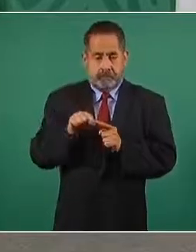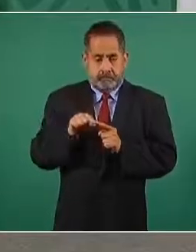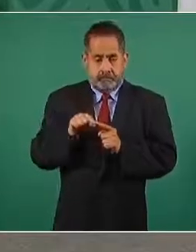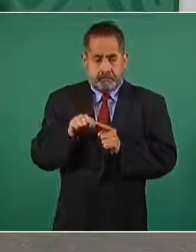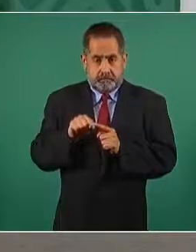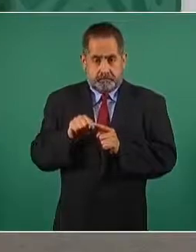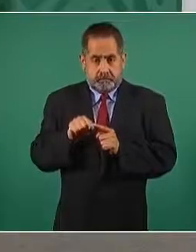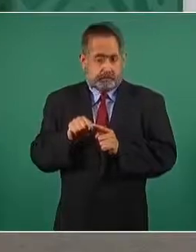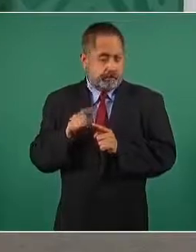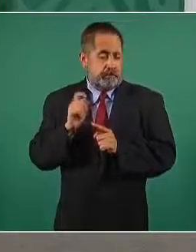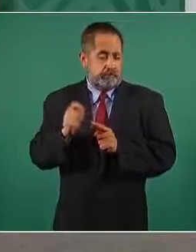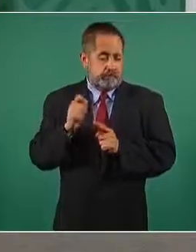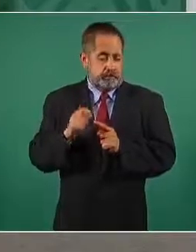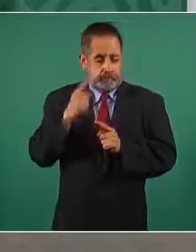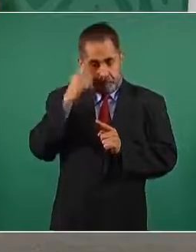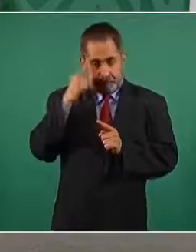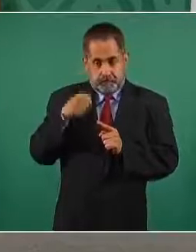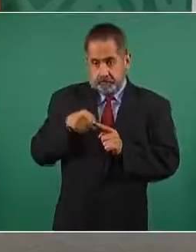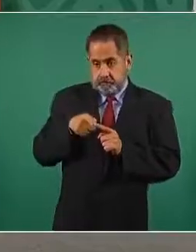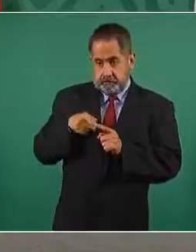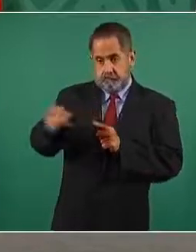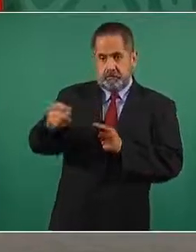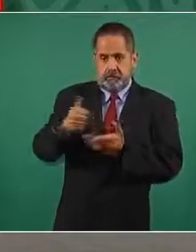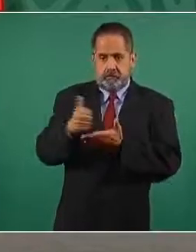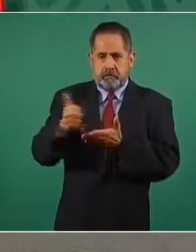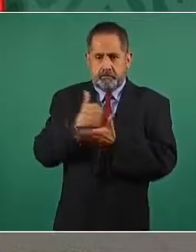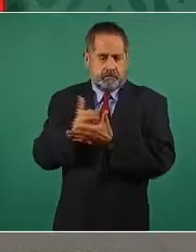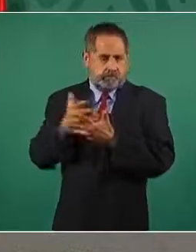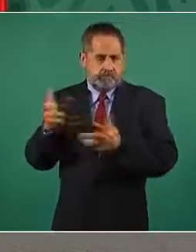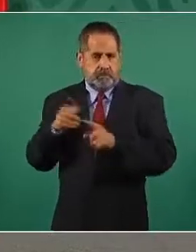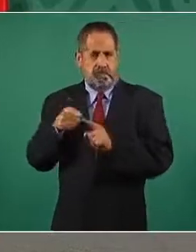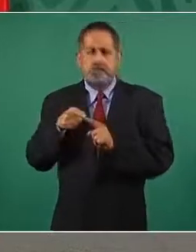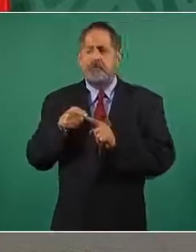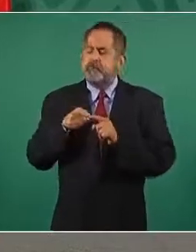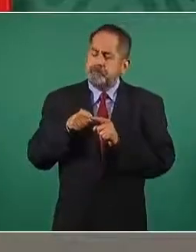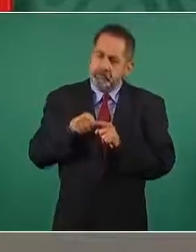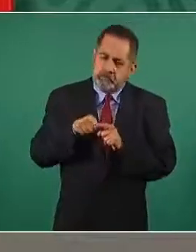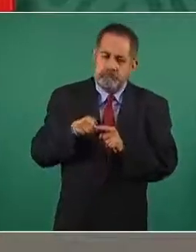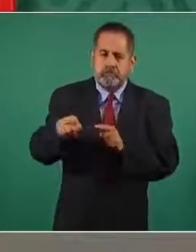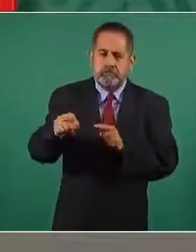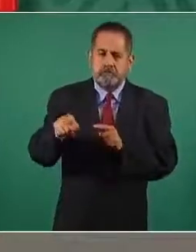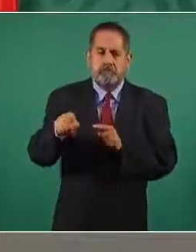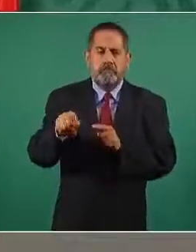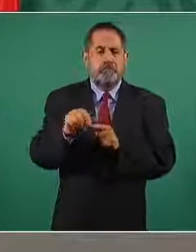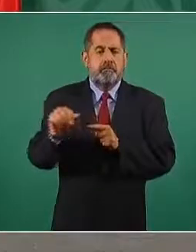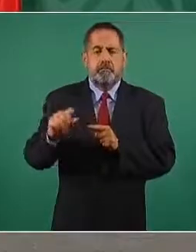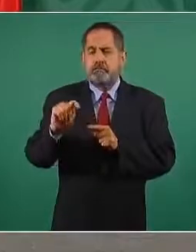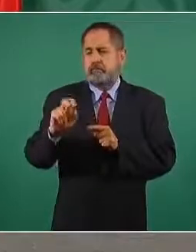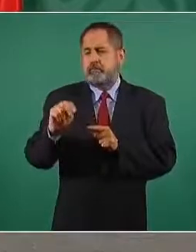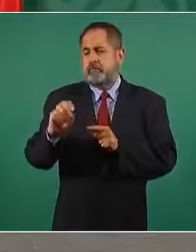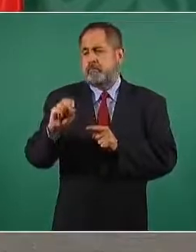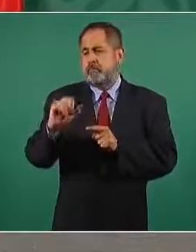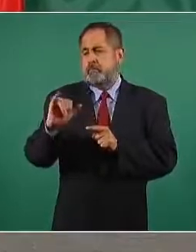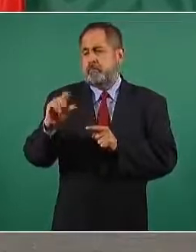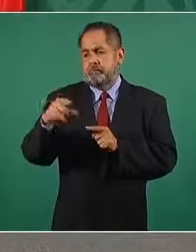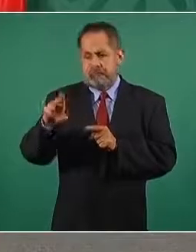de las ciudades grandes, es Tenosique,